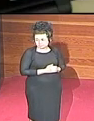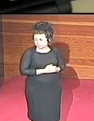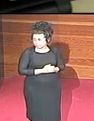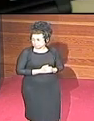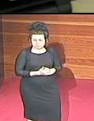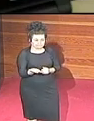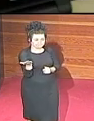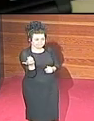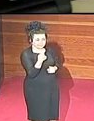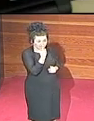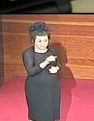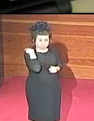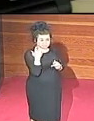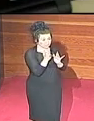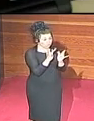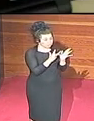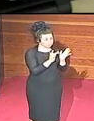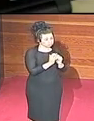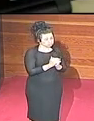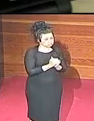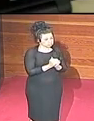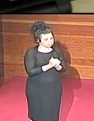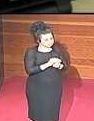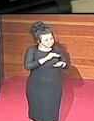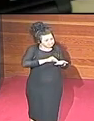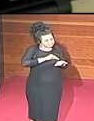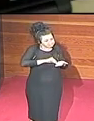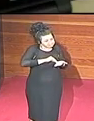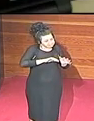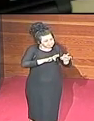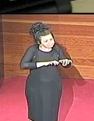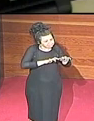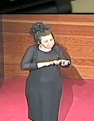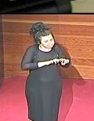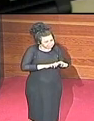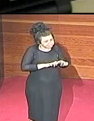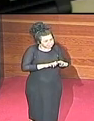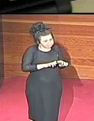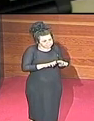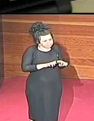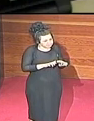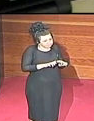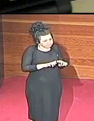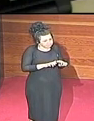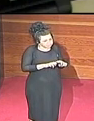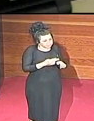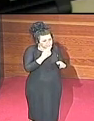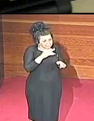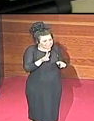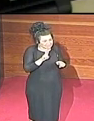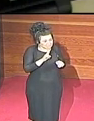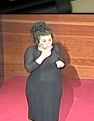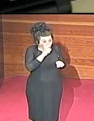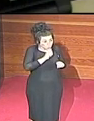En abril del año pasado, escribimos sobre la inevitabilidad de la desnazificación de